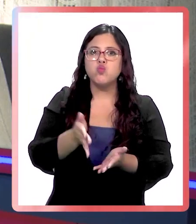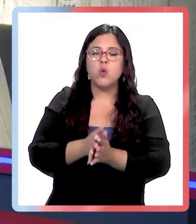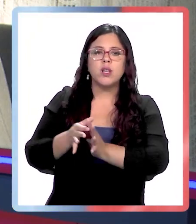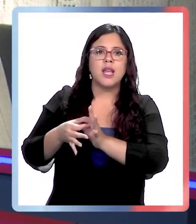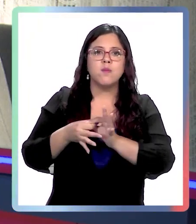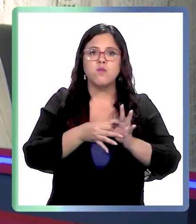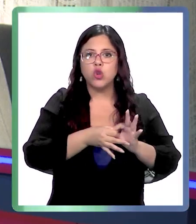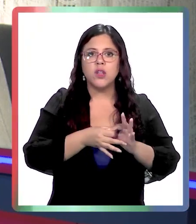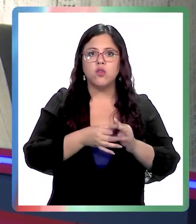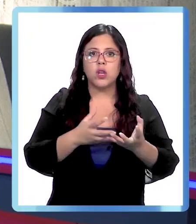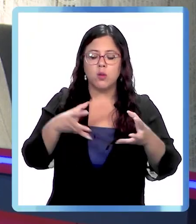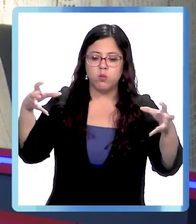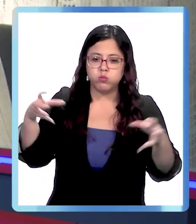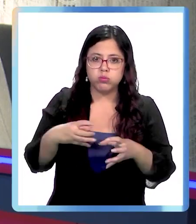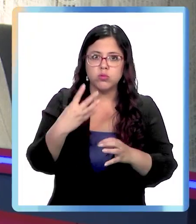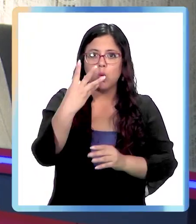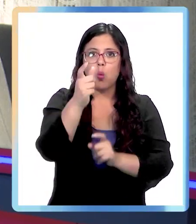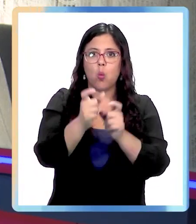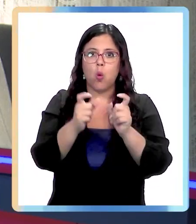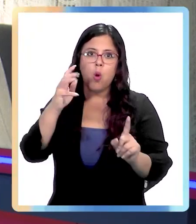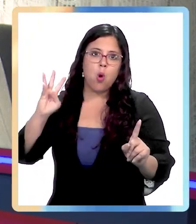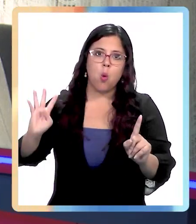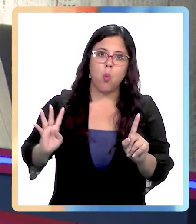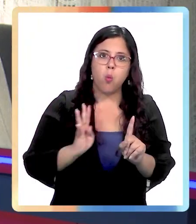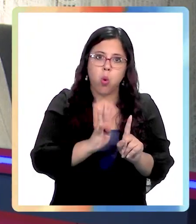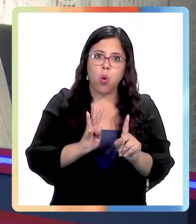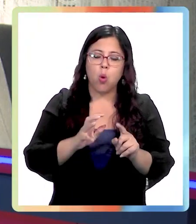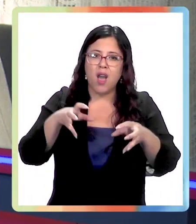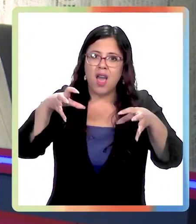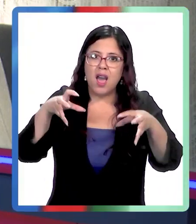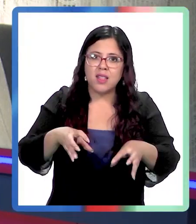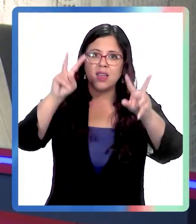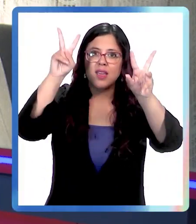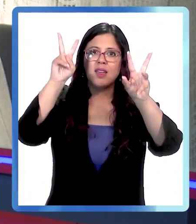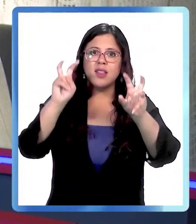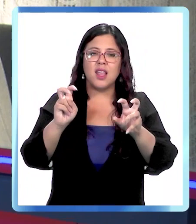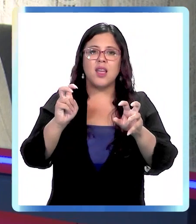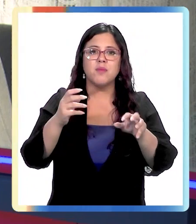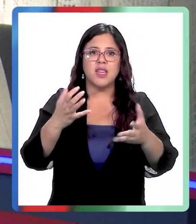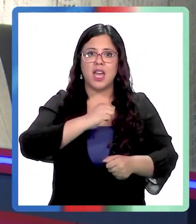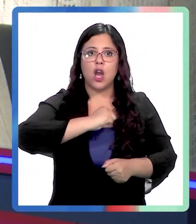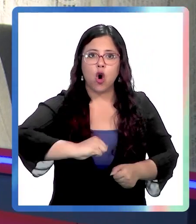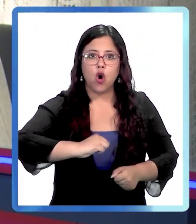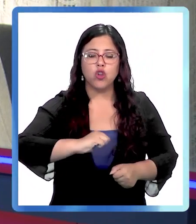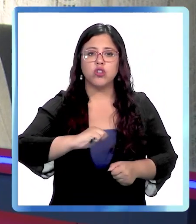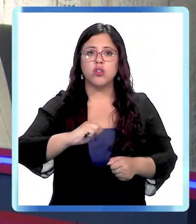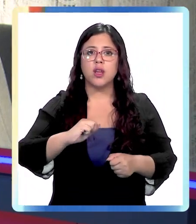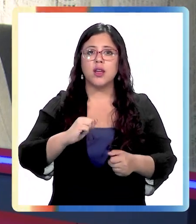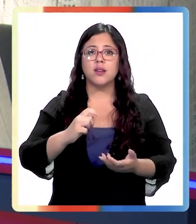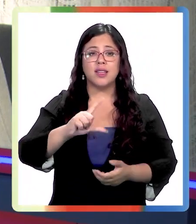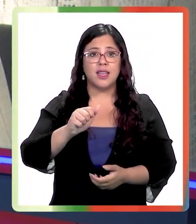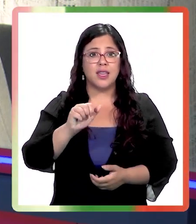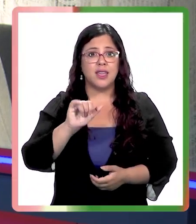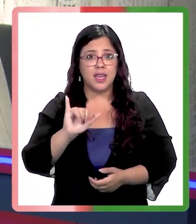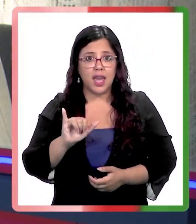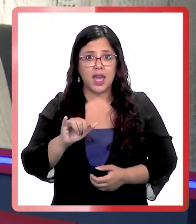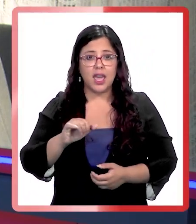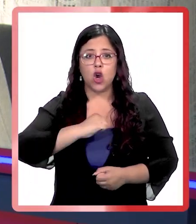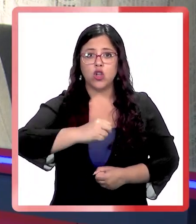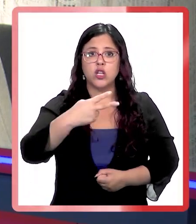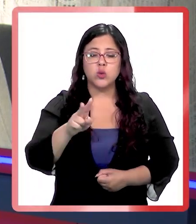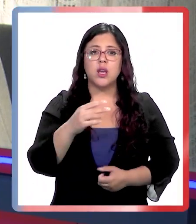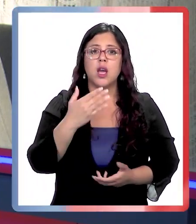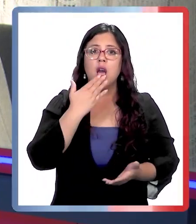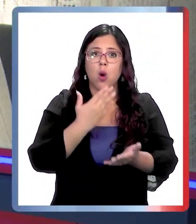ser brutalmente atacado por 4 sujetos. Un ataque de connotación homofóbica perpetrado en su contra